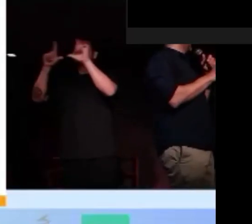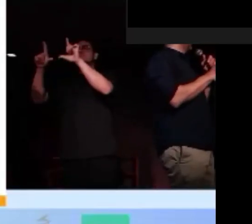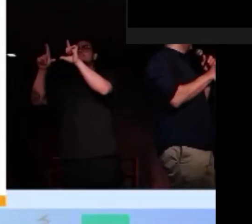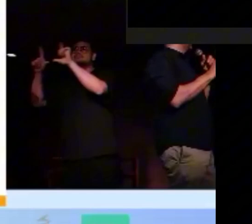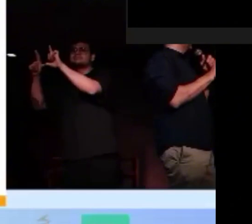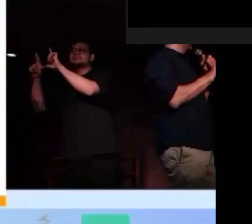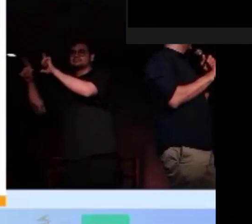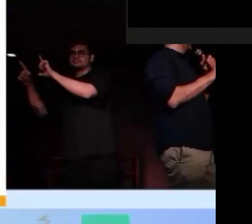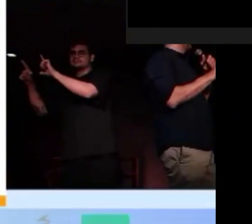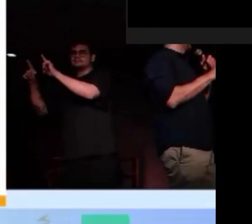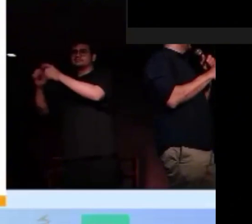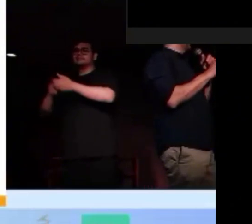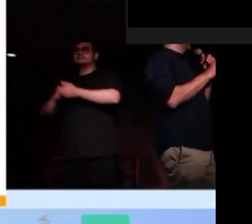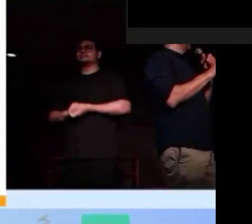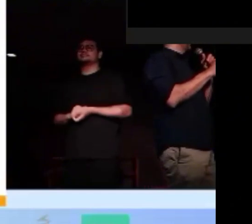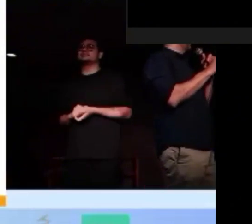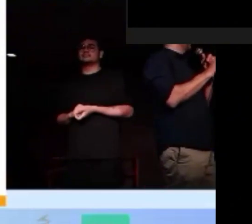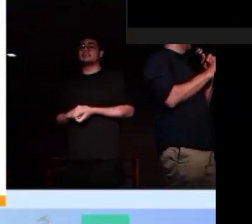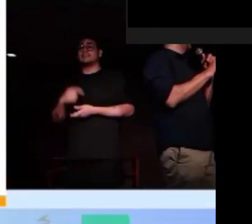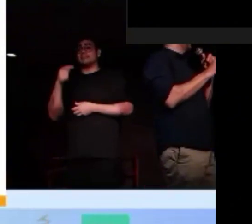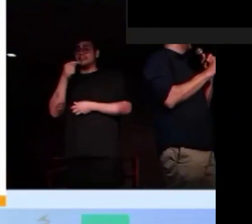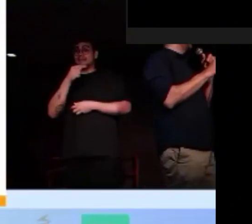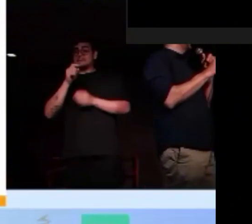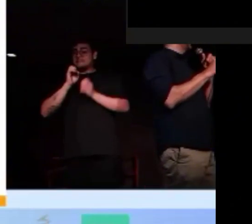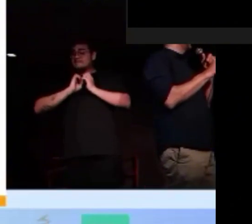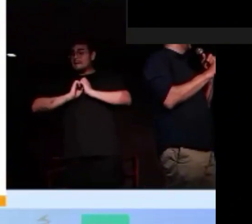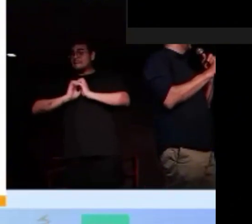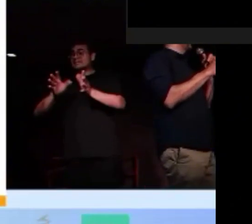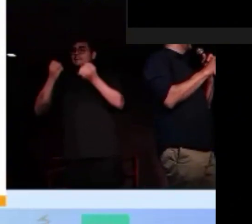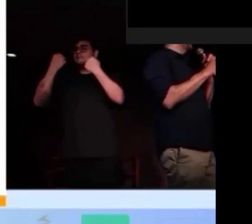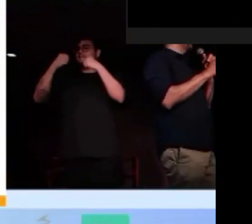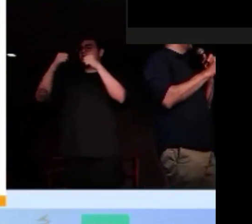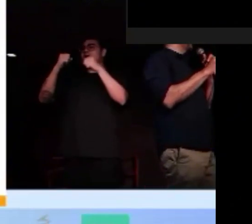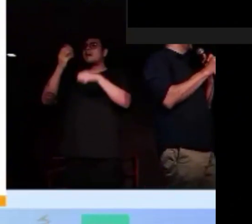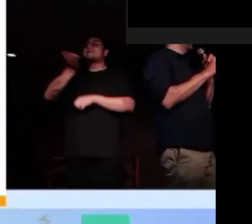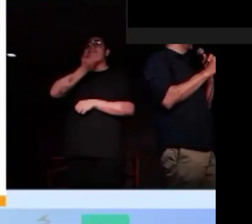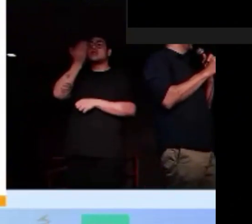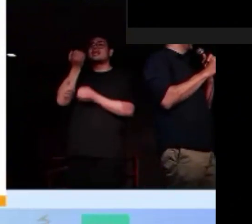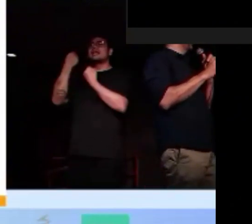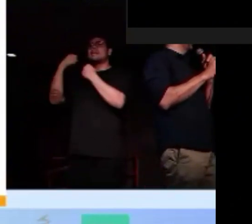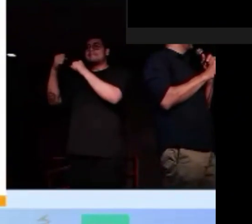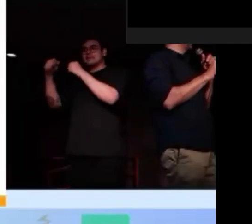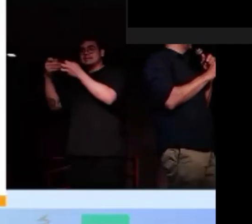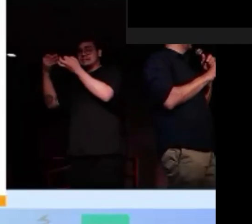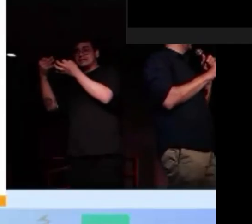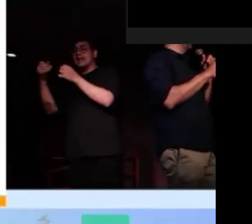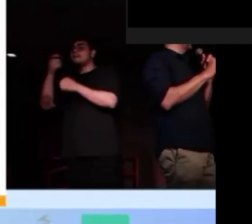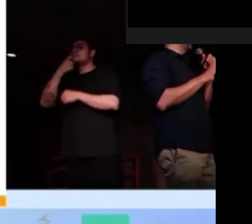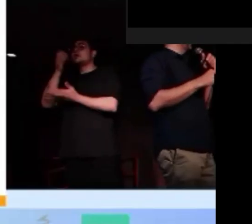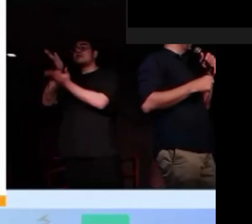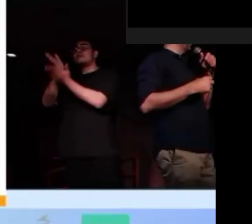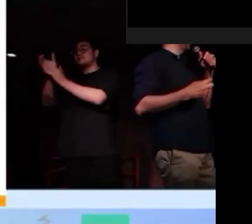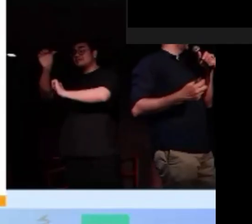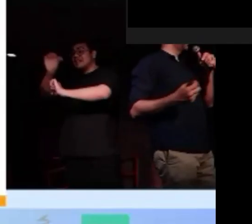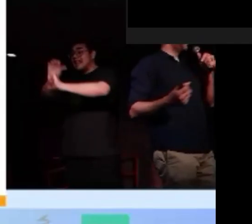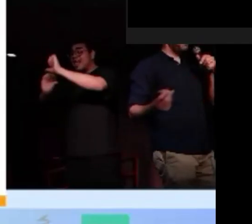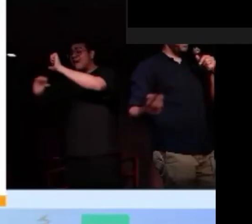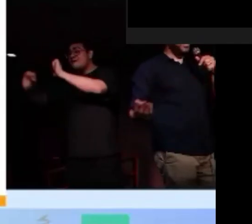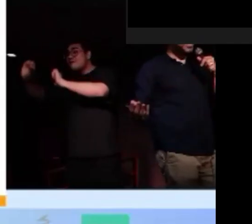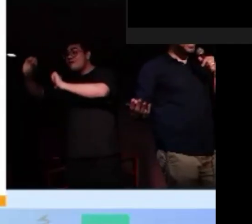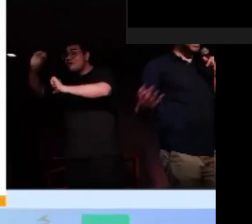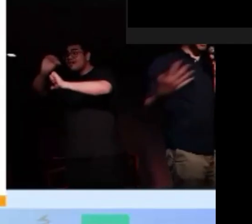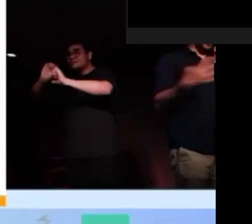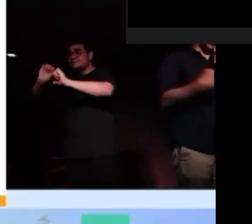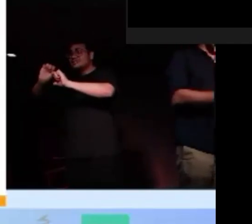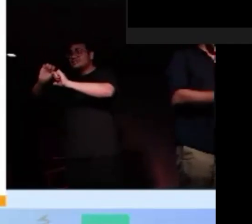ahí empezamos con actividades teórico-prácticas, tanto en los laboratorios de la facultad, los estudiantes de las escuelas venían, de